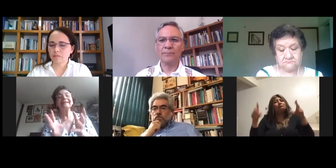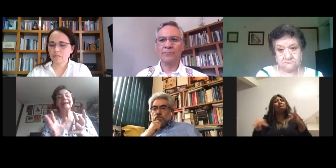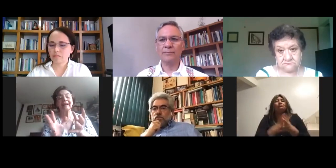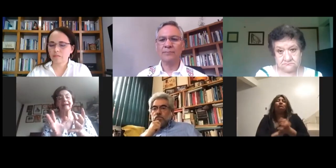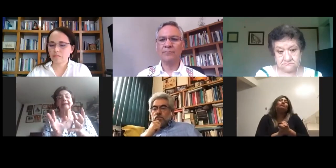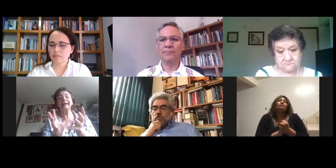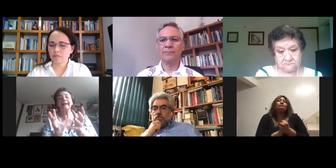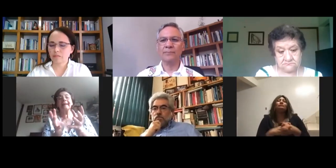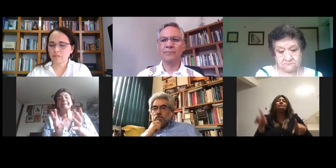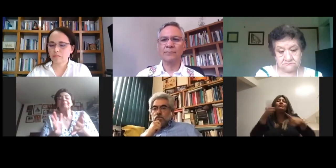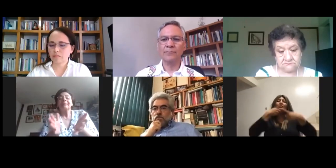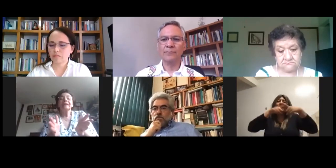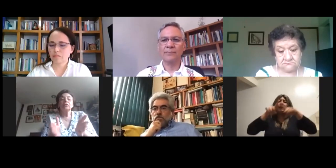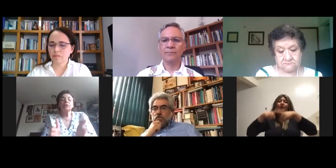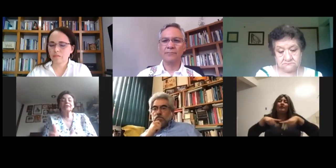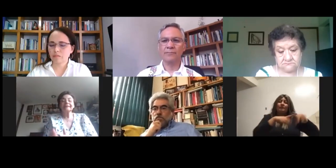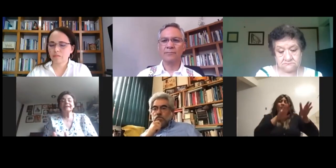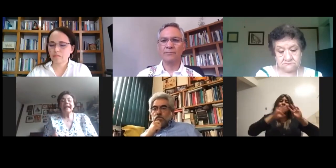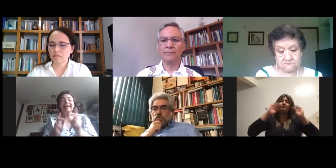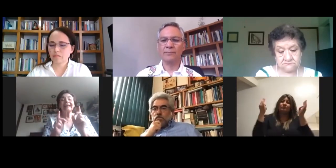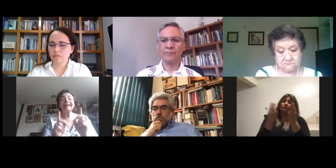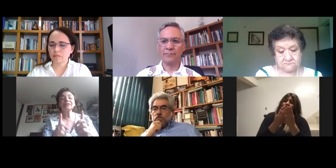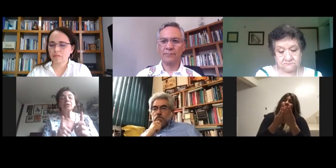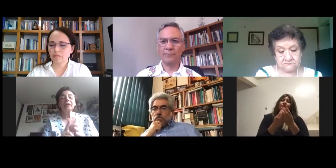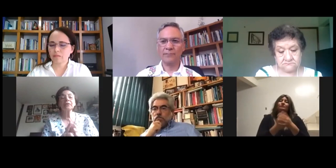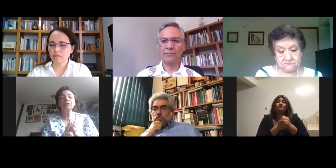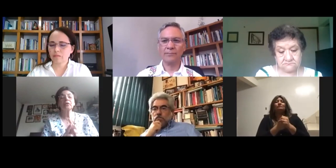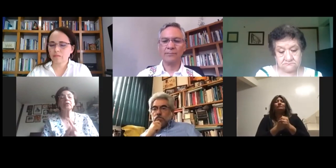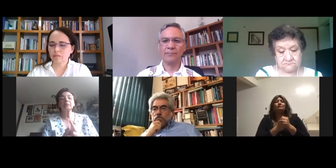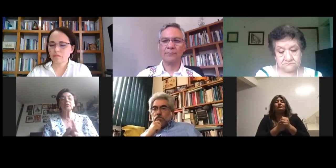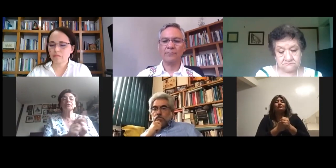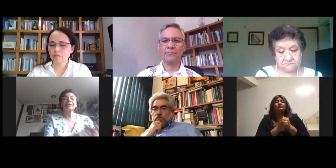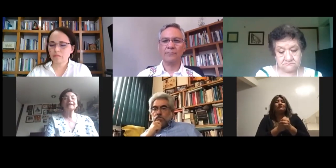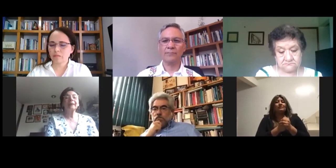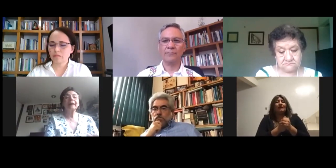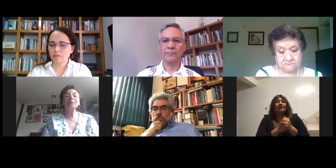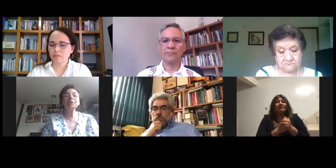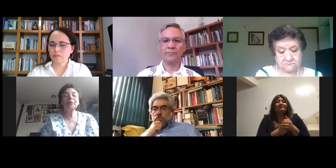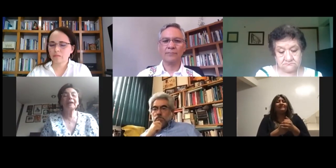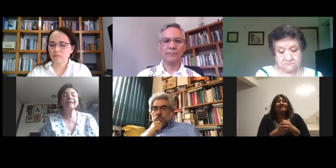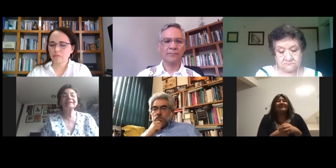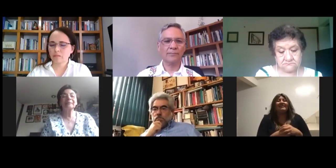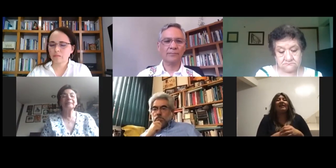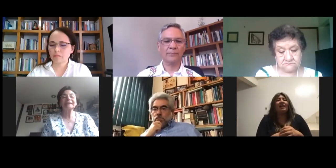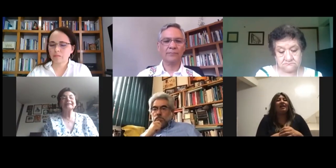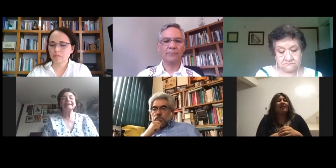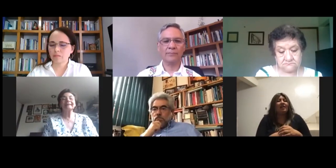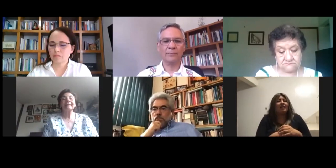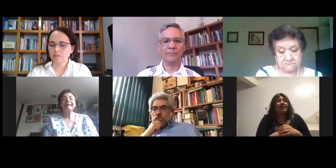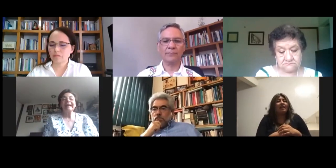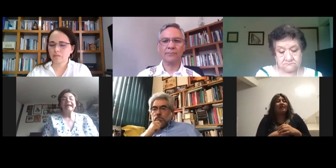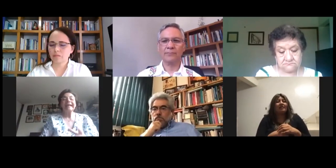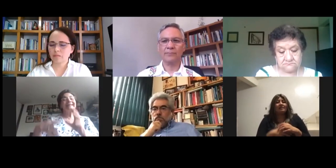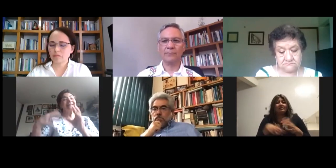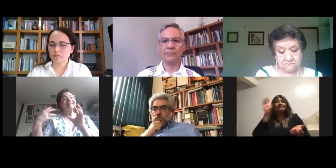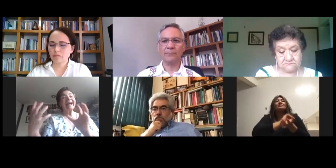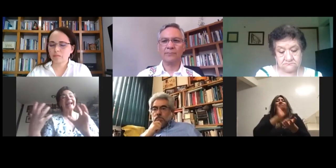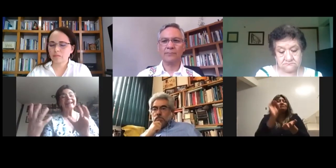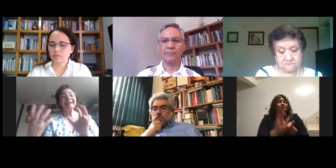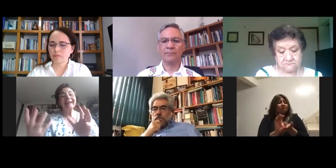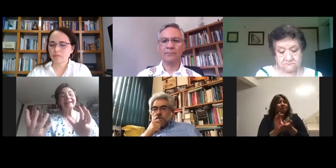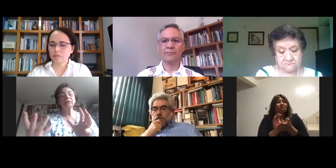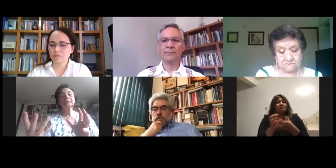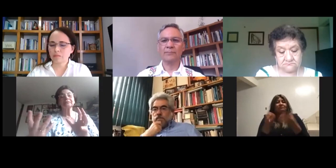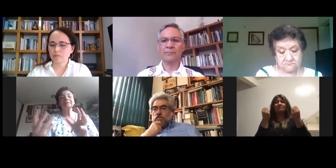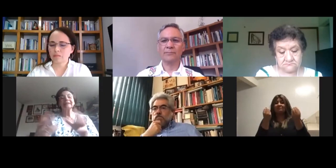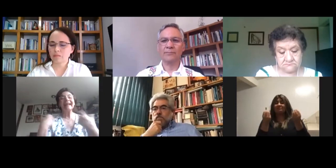e integral. Entonces, el riesgo que nos corremos los que trabajamos por la discapacidad es que está